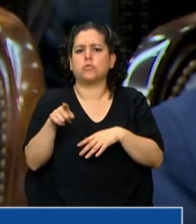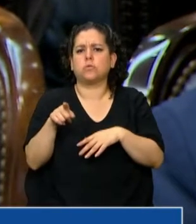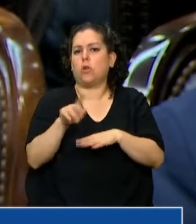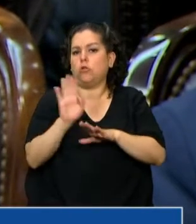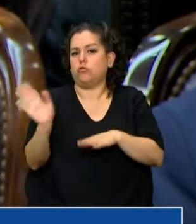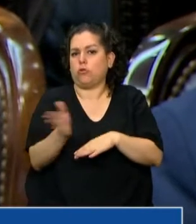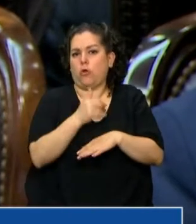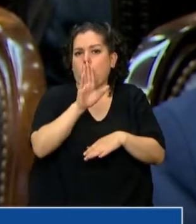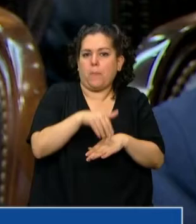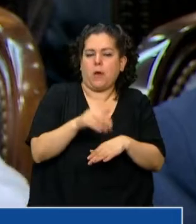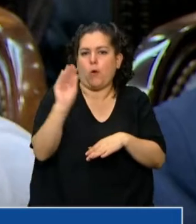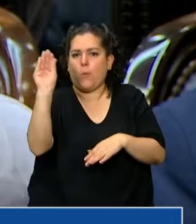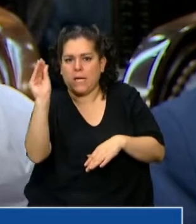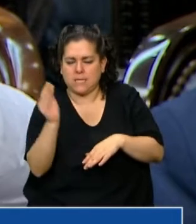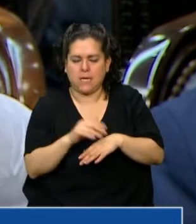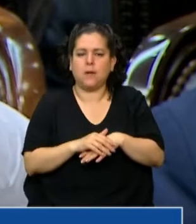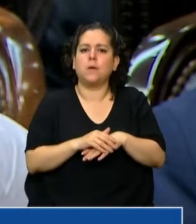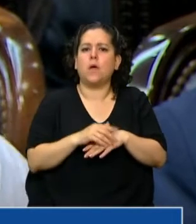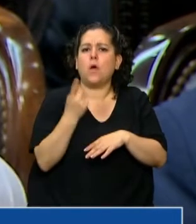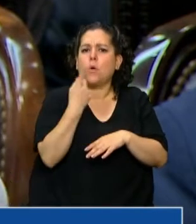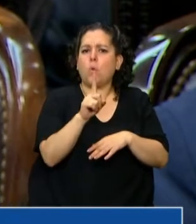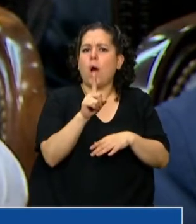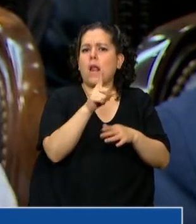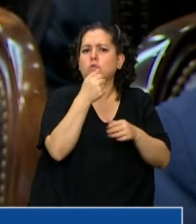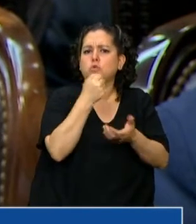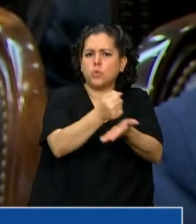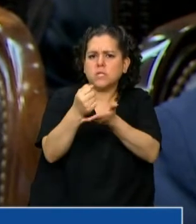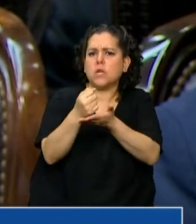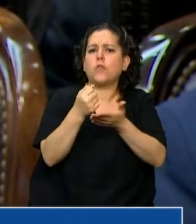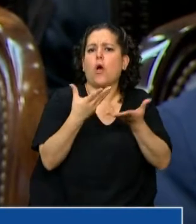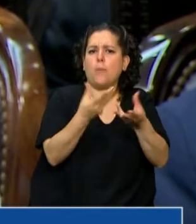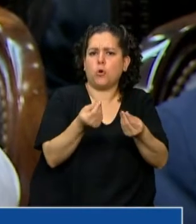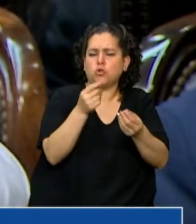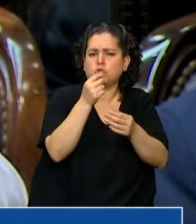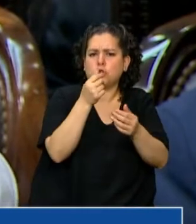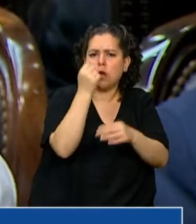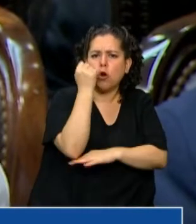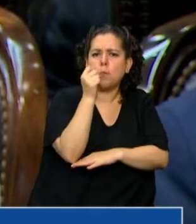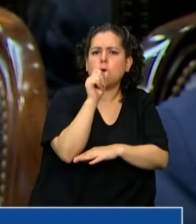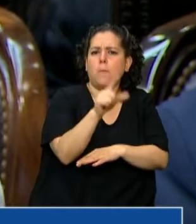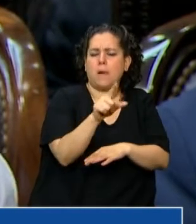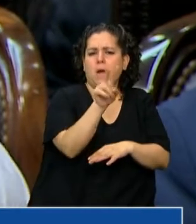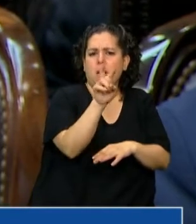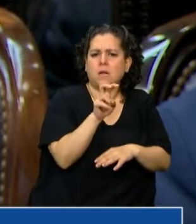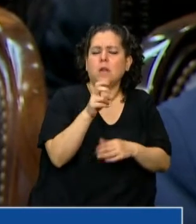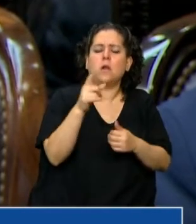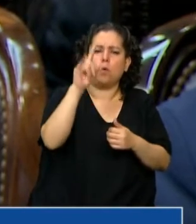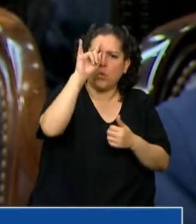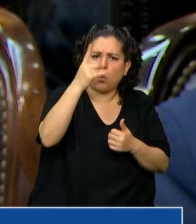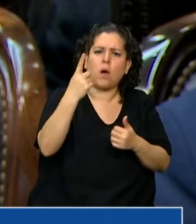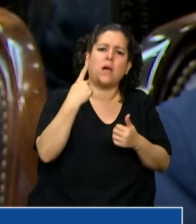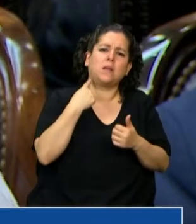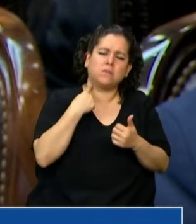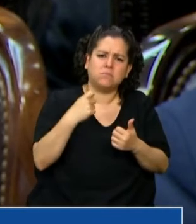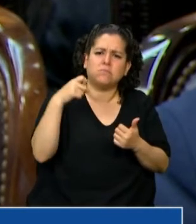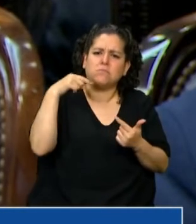menos en Brasil. ¿En qué países existen políticas de subsidio o apoyo económico para el alquiler? En Alemania, en Uruguay, en España y en